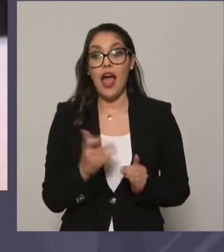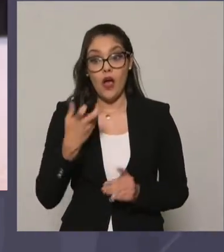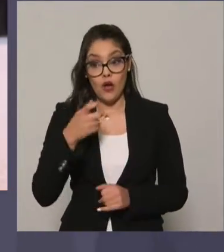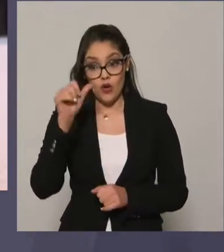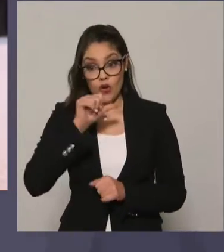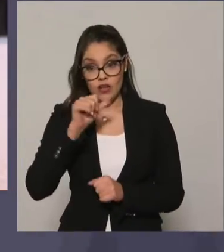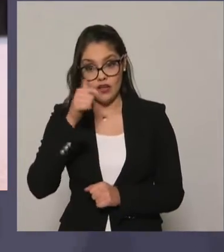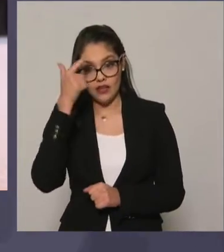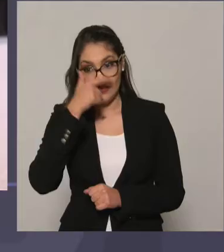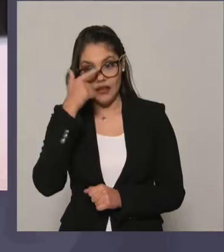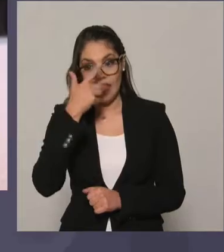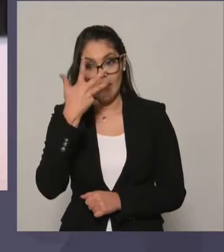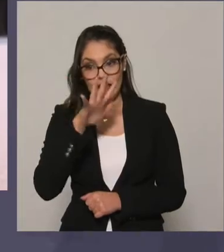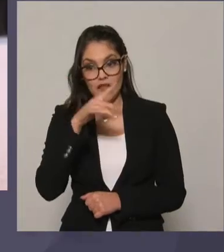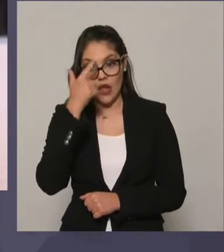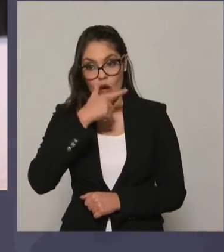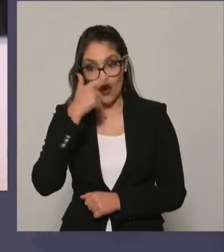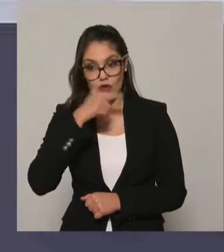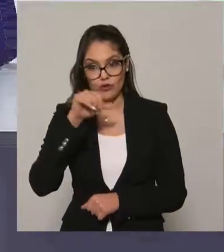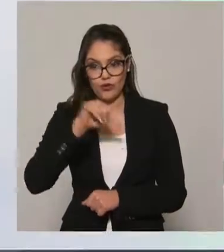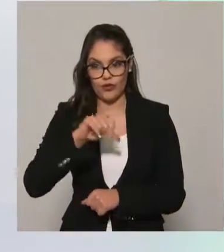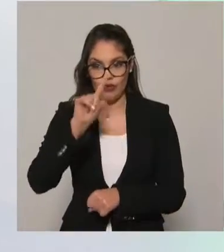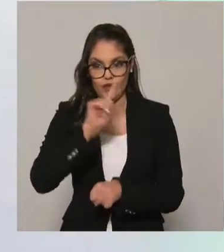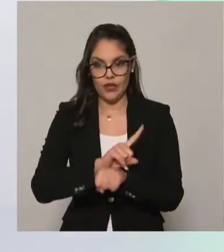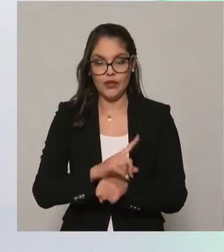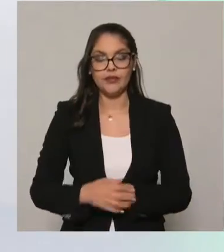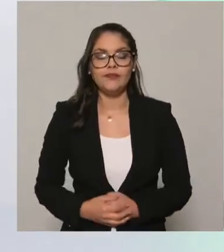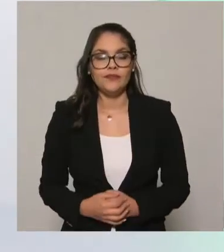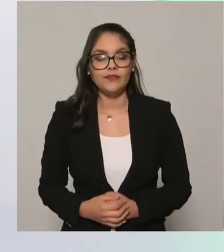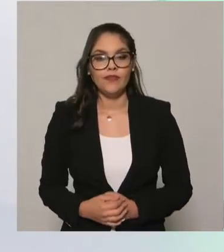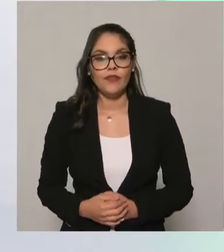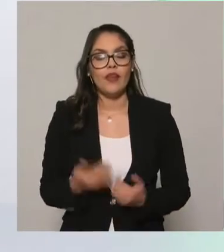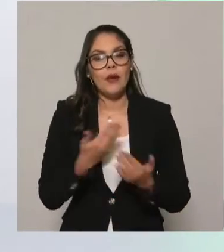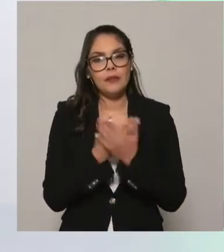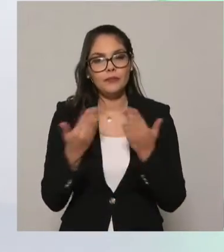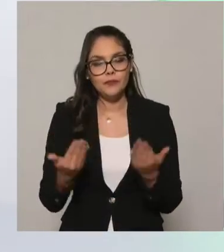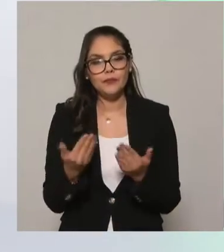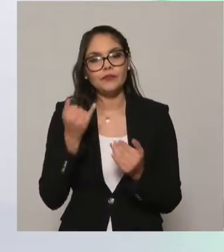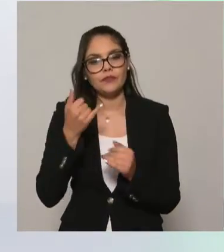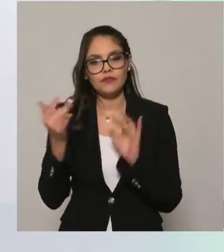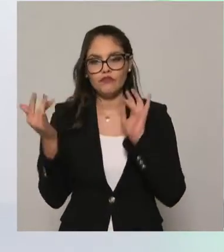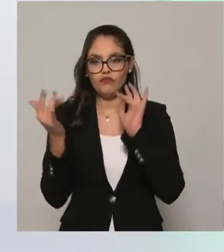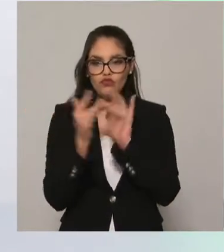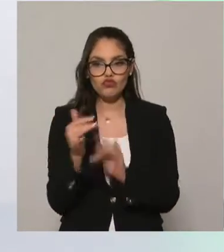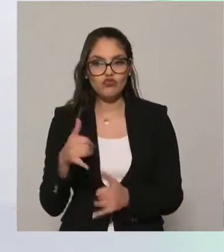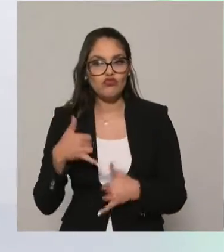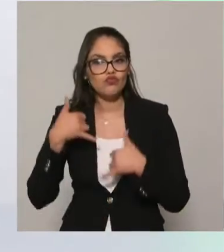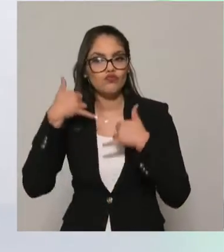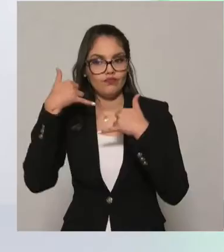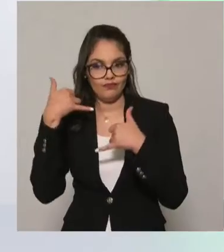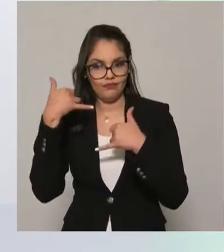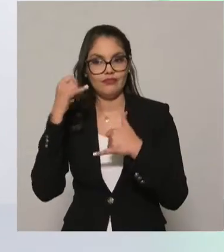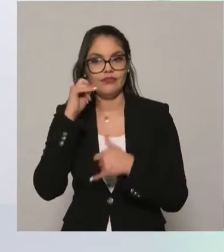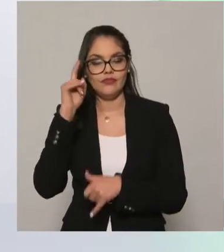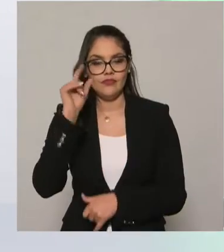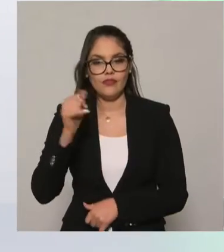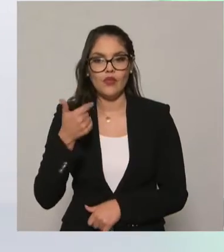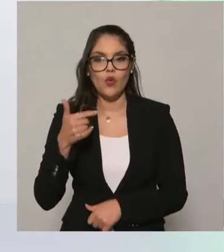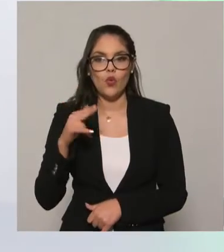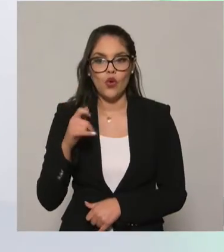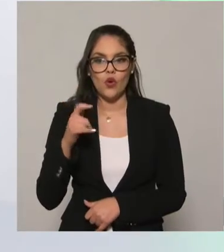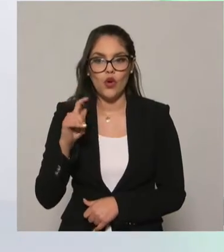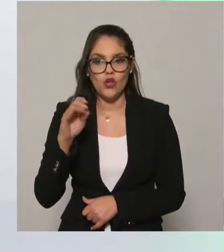a las 10 por Capital 21. Bueno, vamos a hacer ahora un enlace telefónico hasta Huehuetoca porque